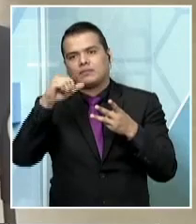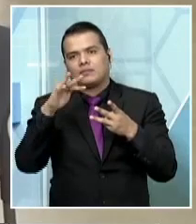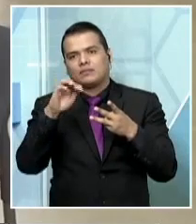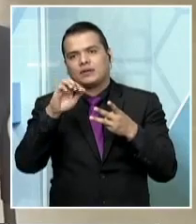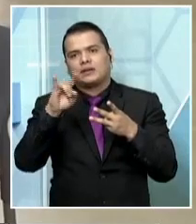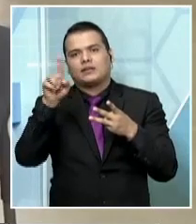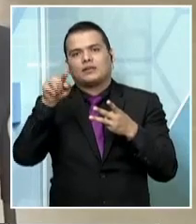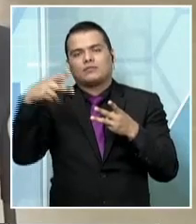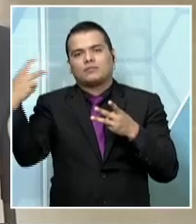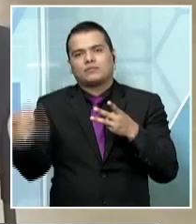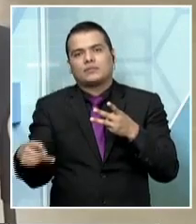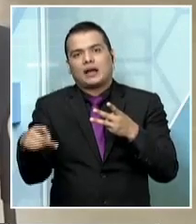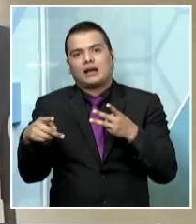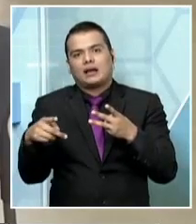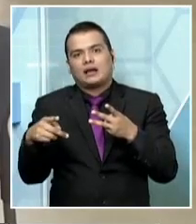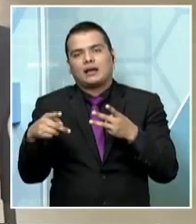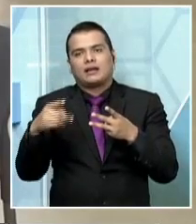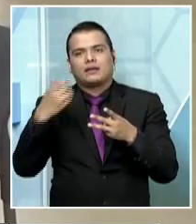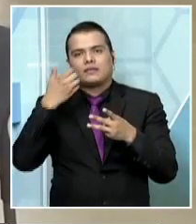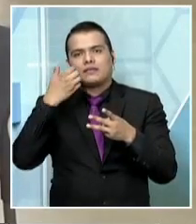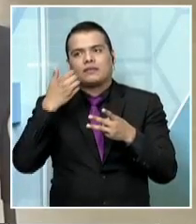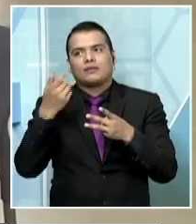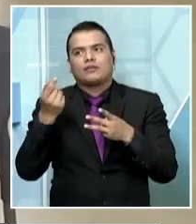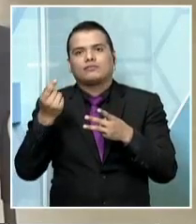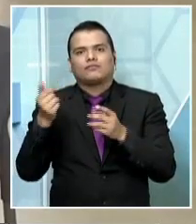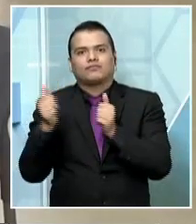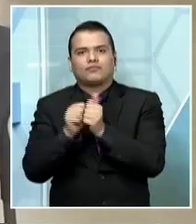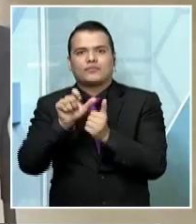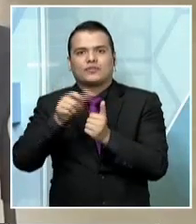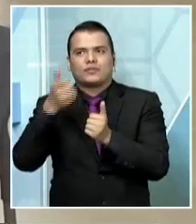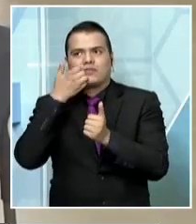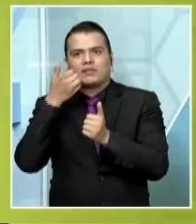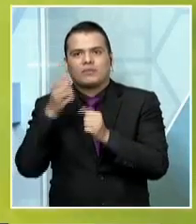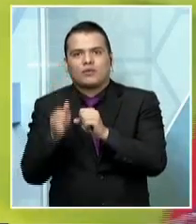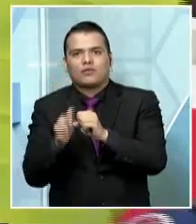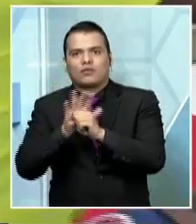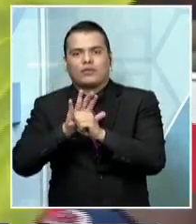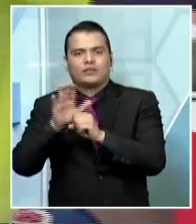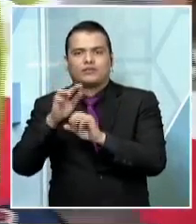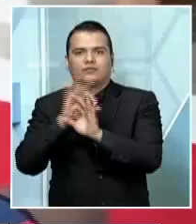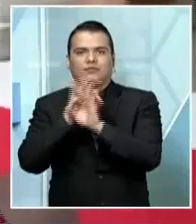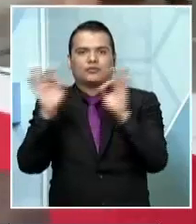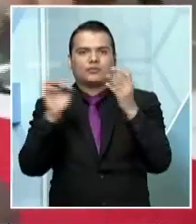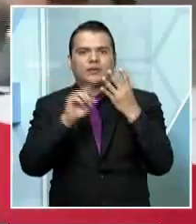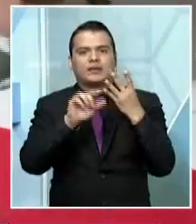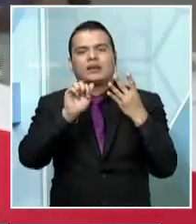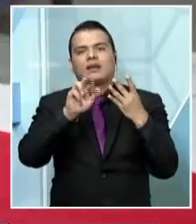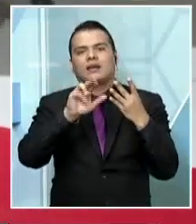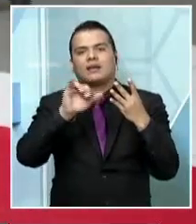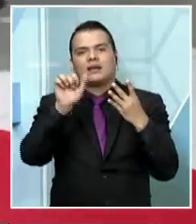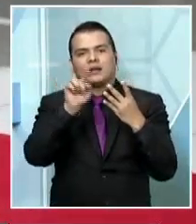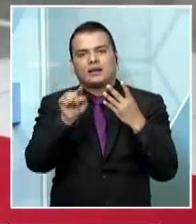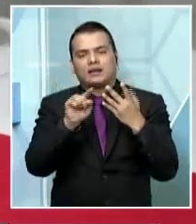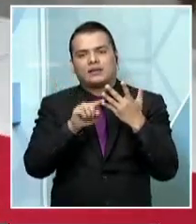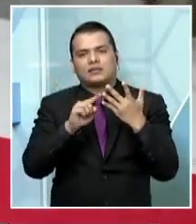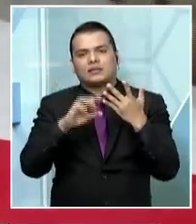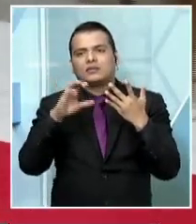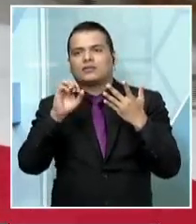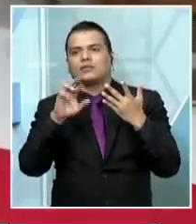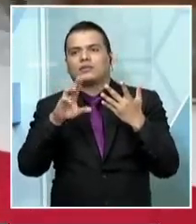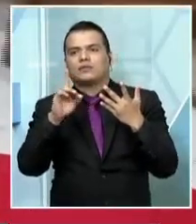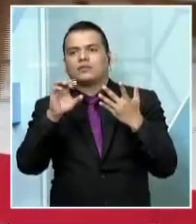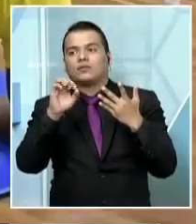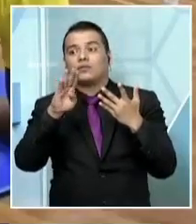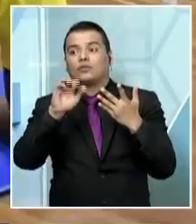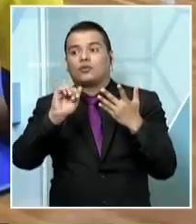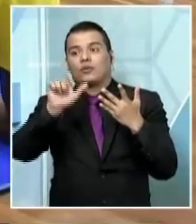que tuvieron cercanía con personas con COVID. Fueron llamados a última hora Santiago Arias, lo mismo que Córdoba,